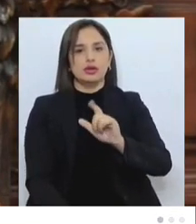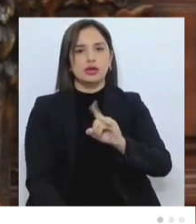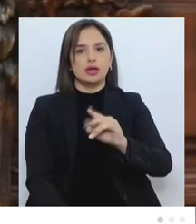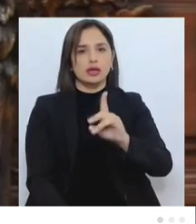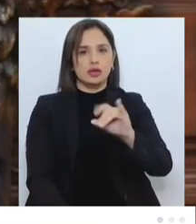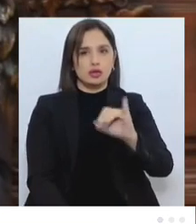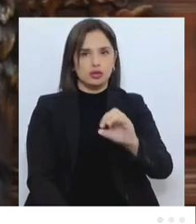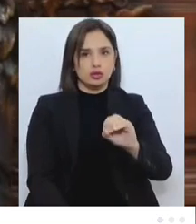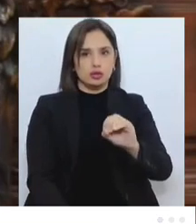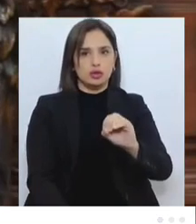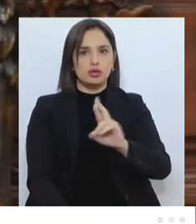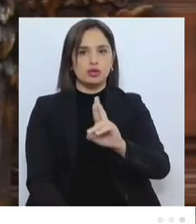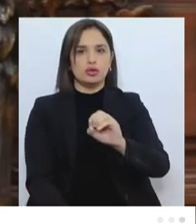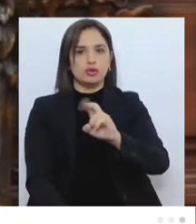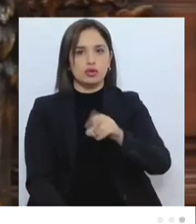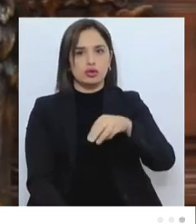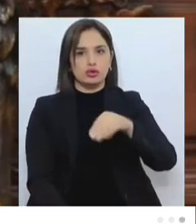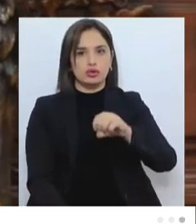del Proceso